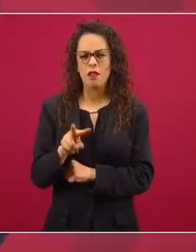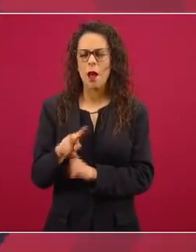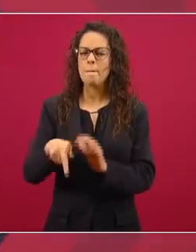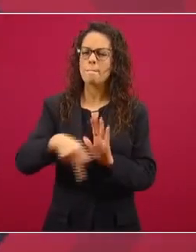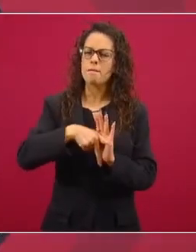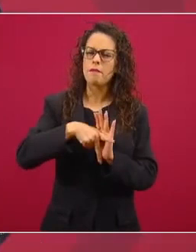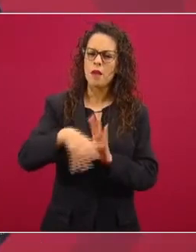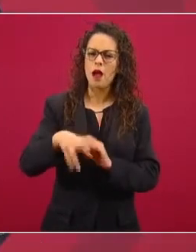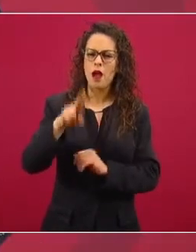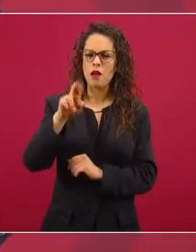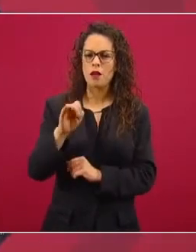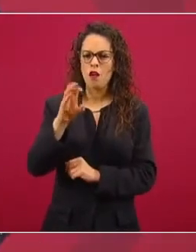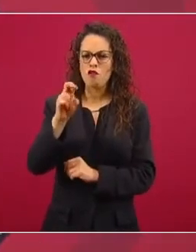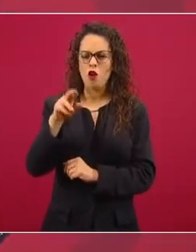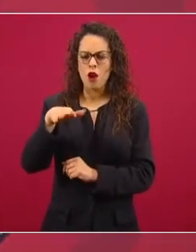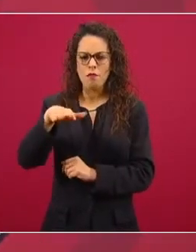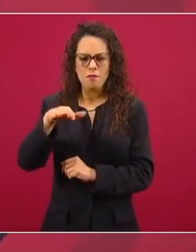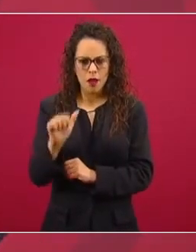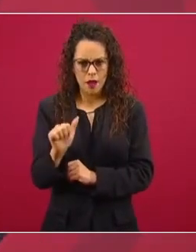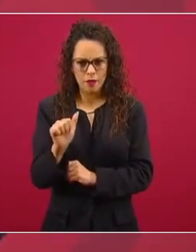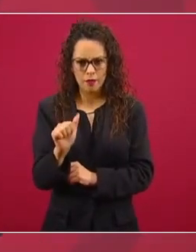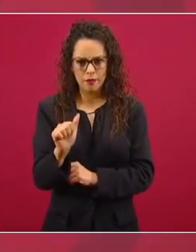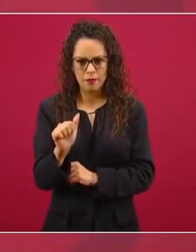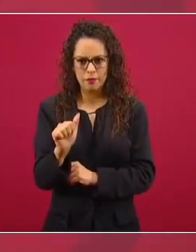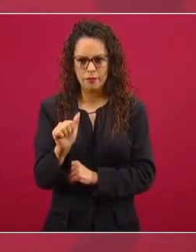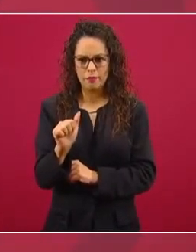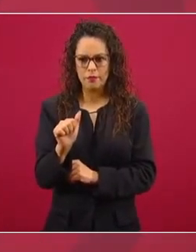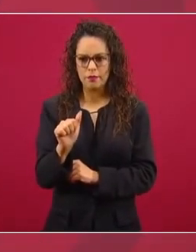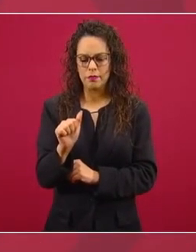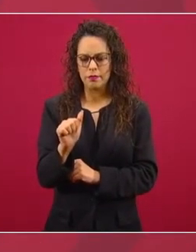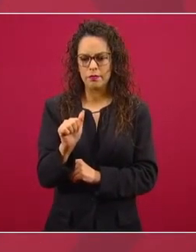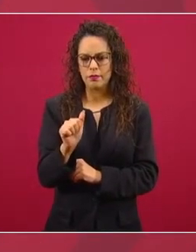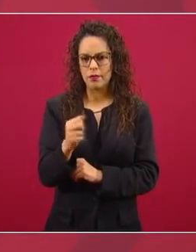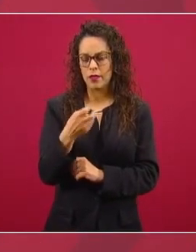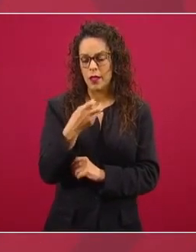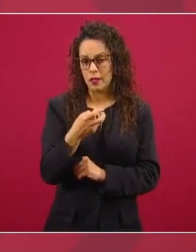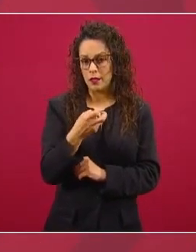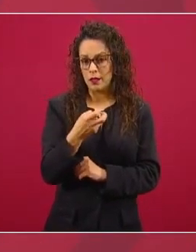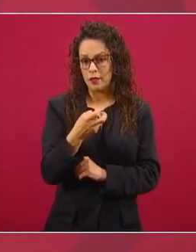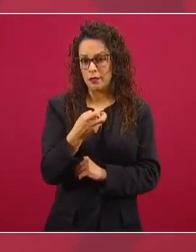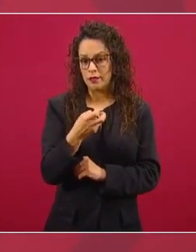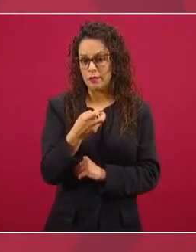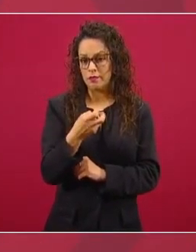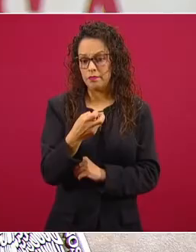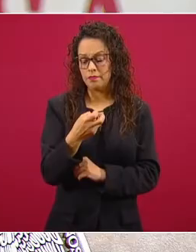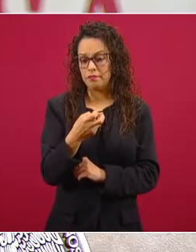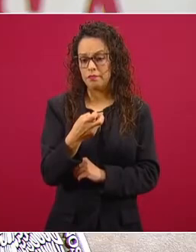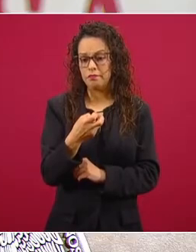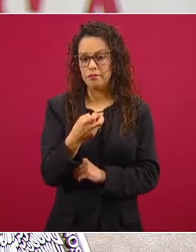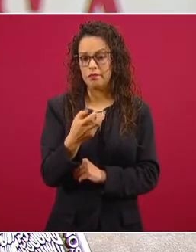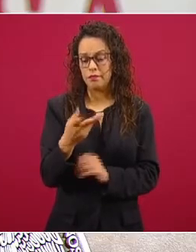Reforma, que es un periódico